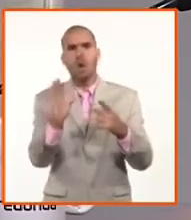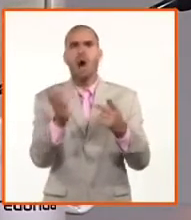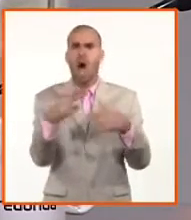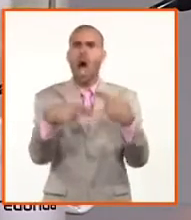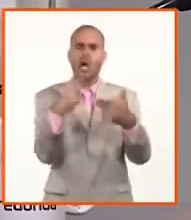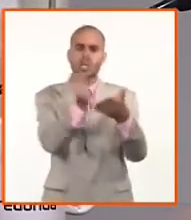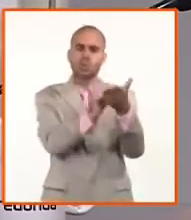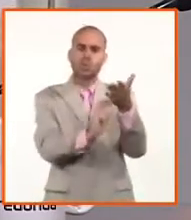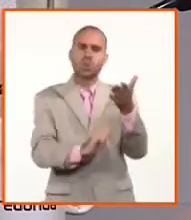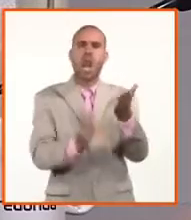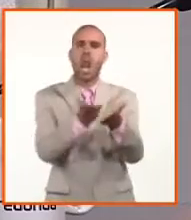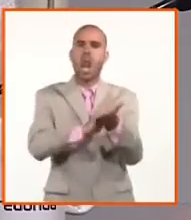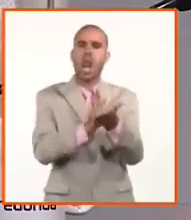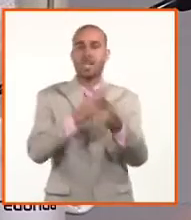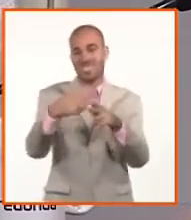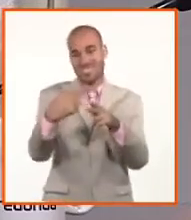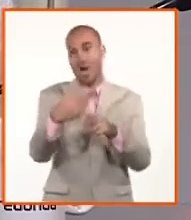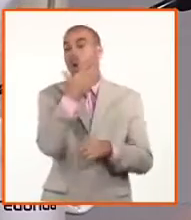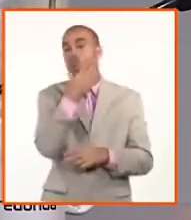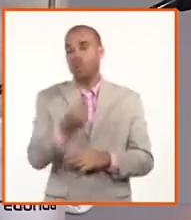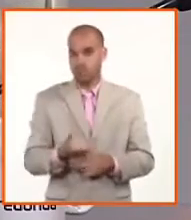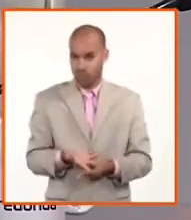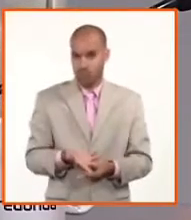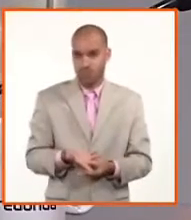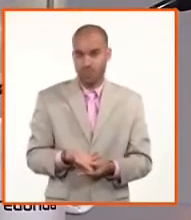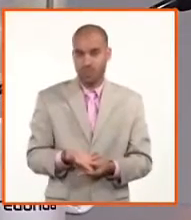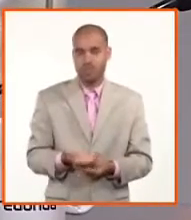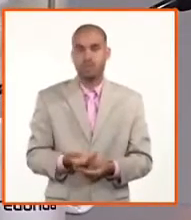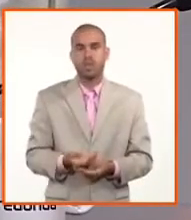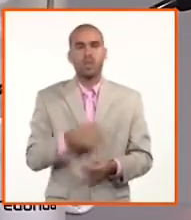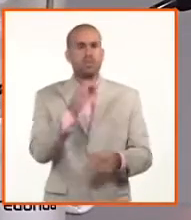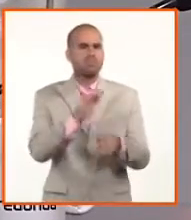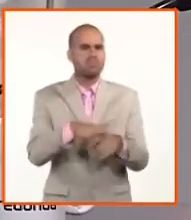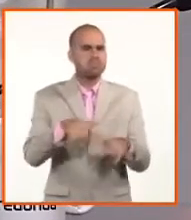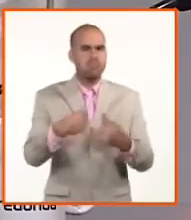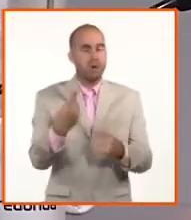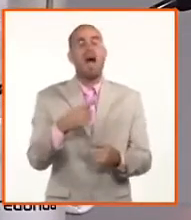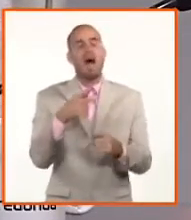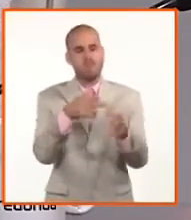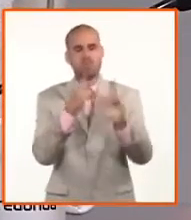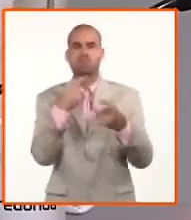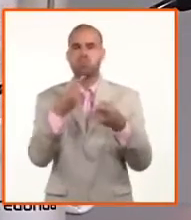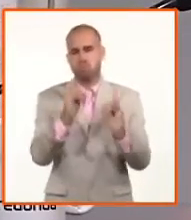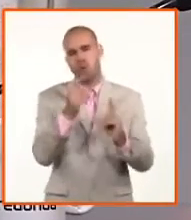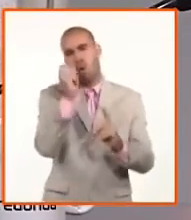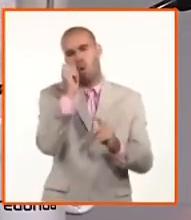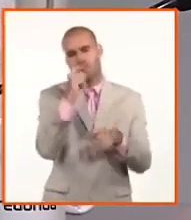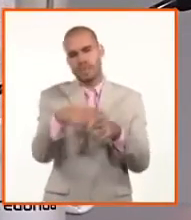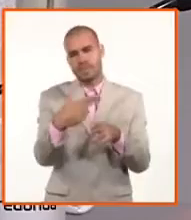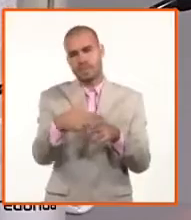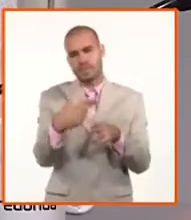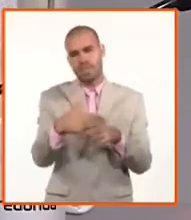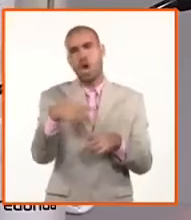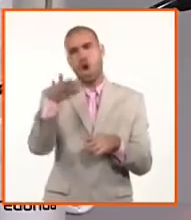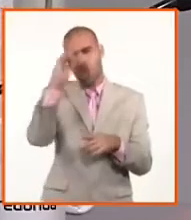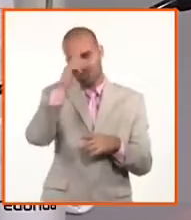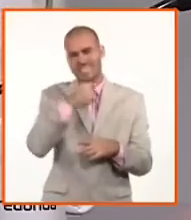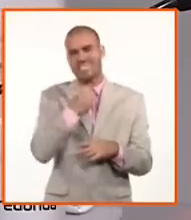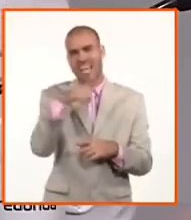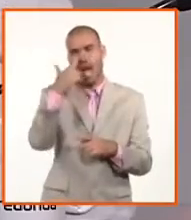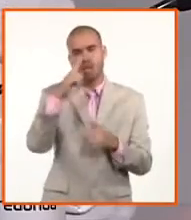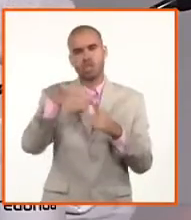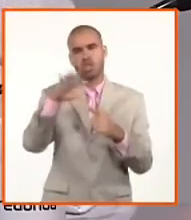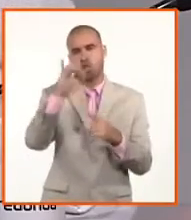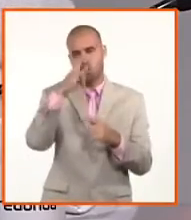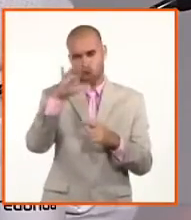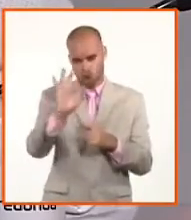ese texto que emanó a partir del asesinato de José Antonio Echeverría. Uh-huh. Como ellos decían, a que le dedicaron también un poema. Exactamente,